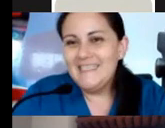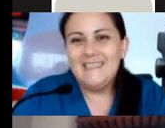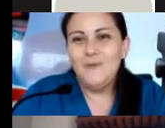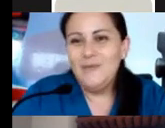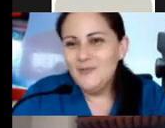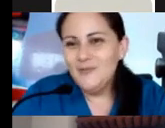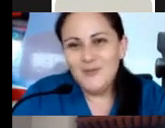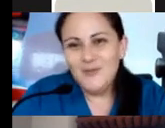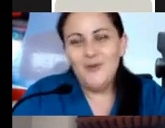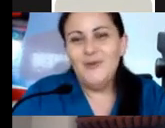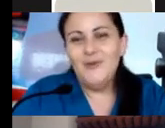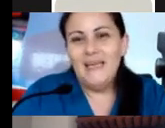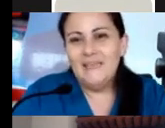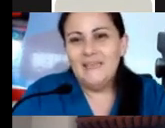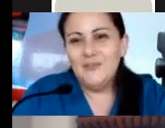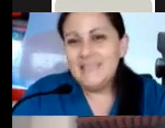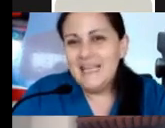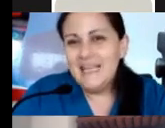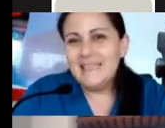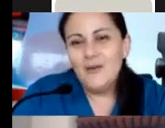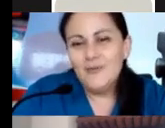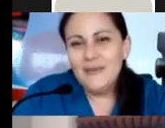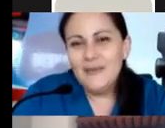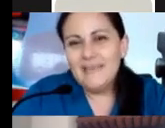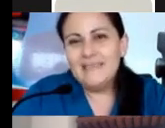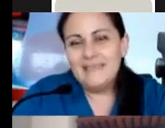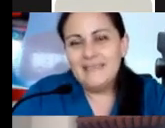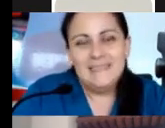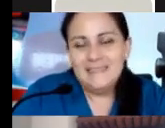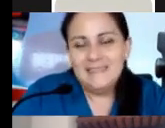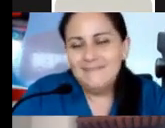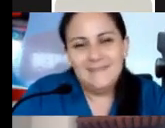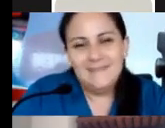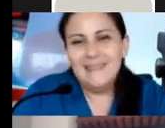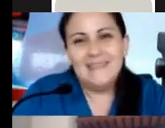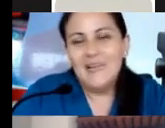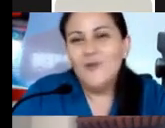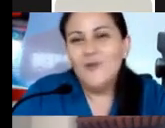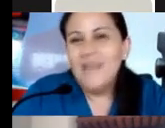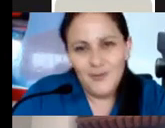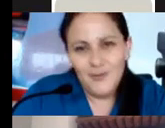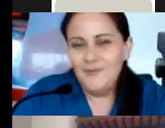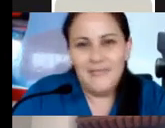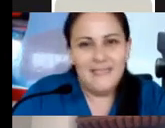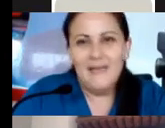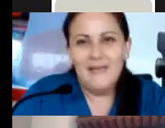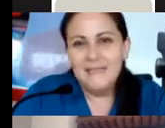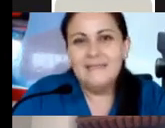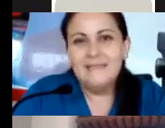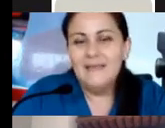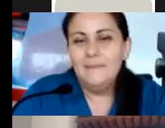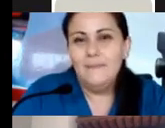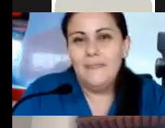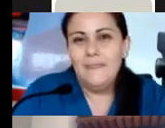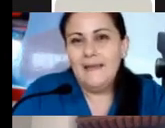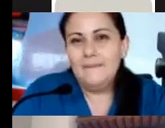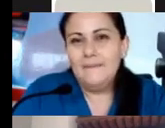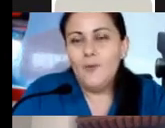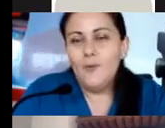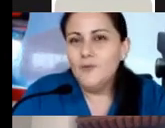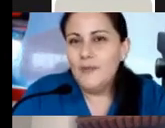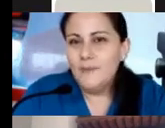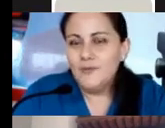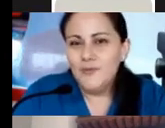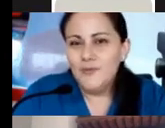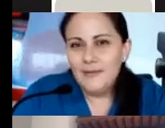son cucarachas y huevitos de todo. Entonces el aseo en realidad es algo diario, definitivamente.